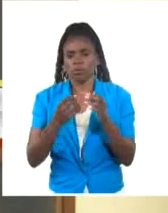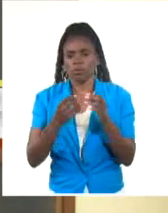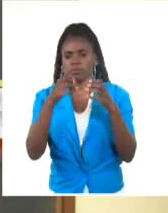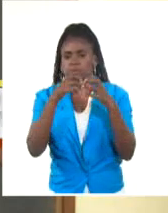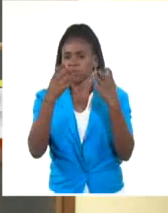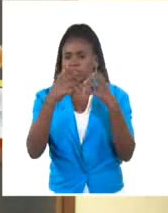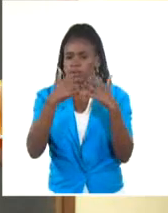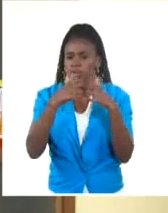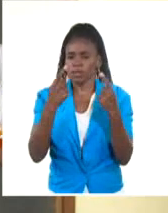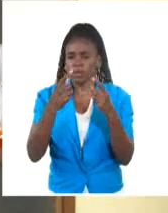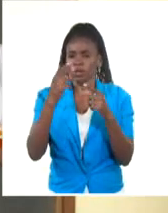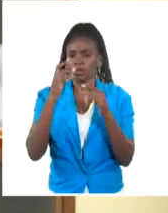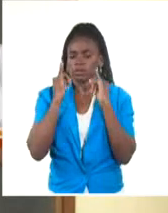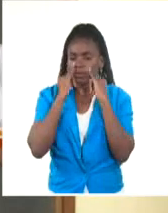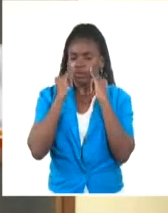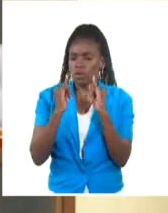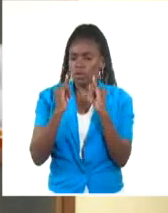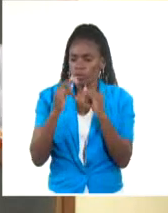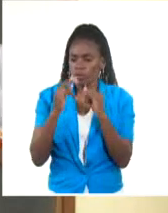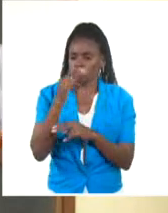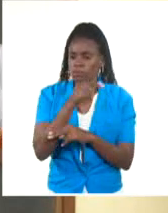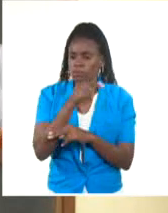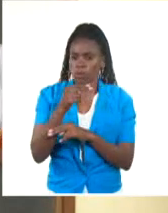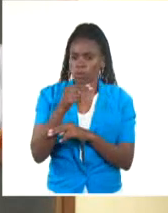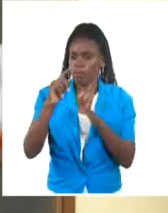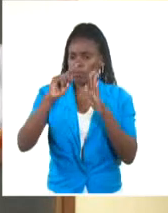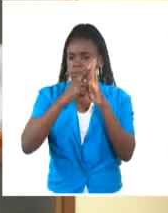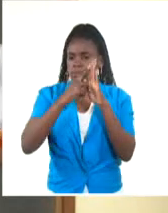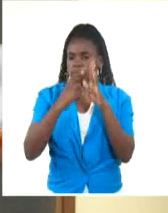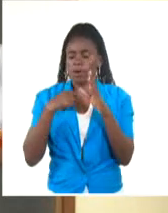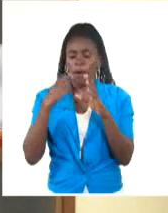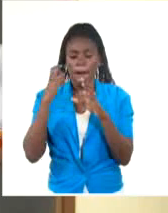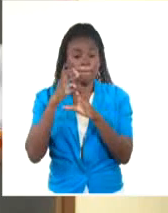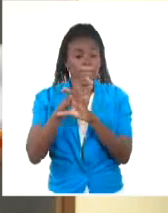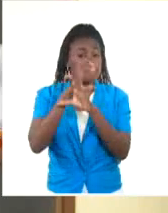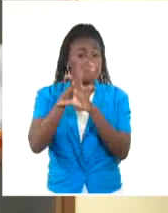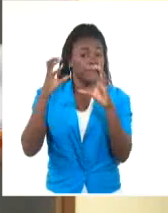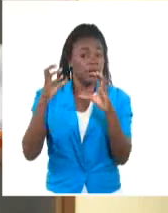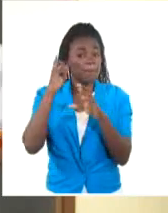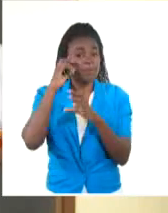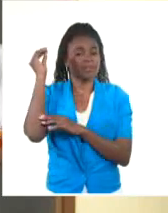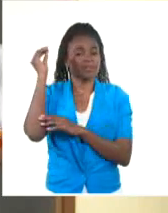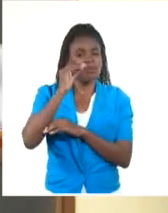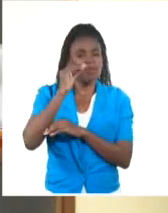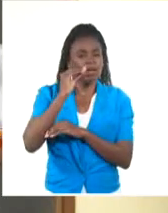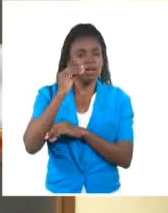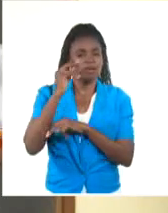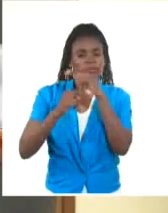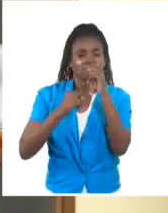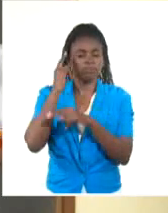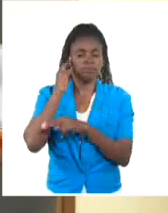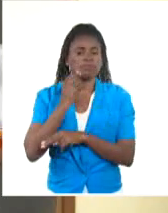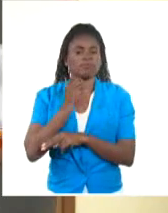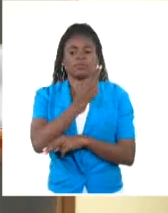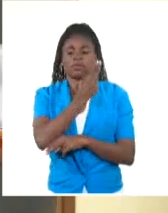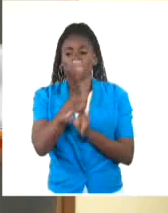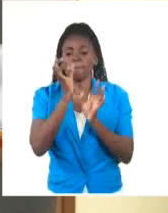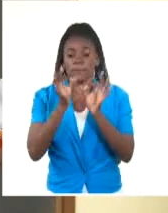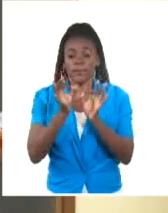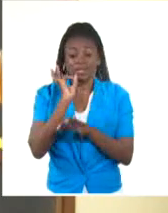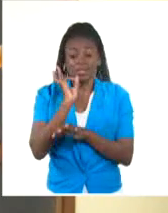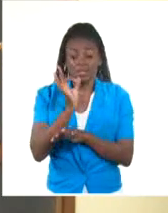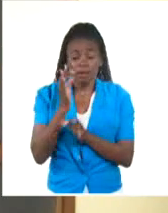notas informativas, de índices que enriquecen esa visión epocal y que dan